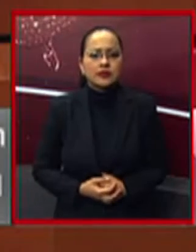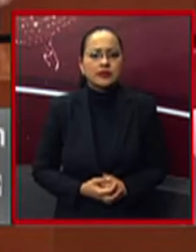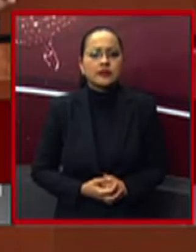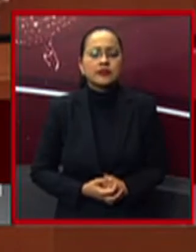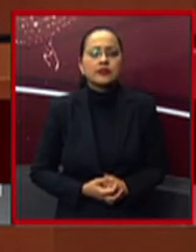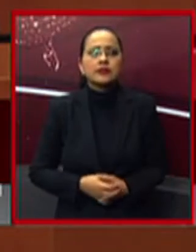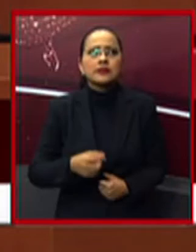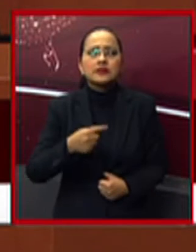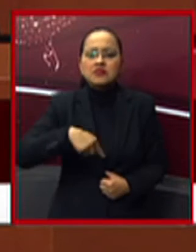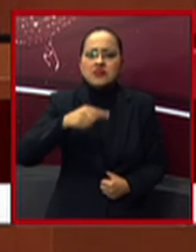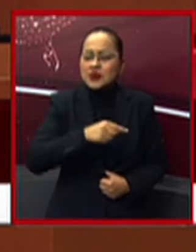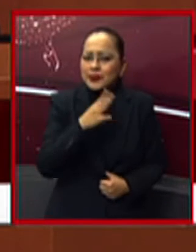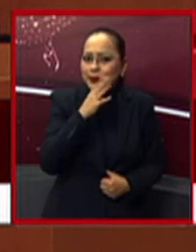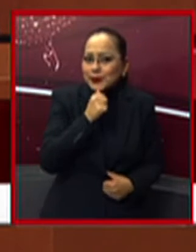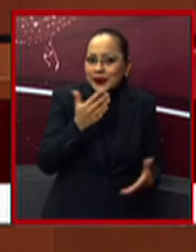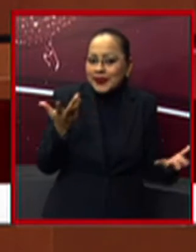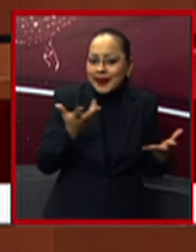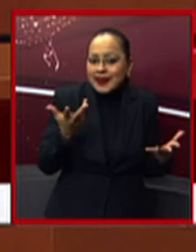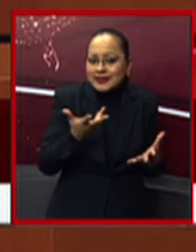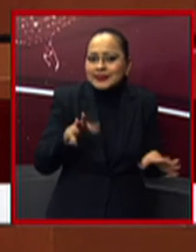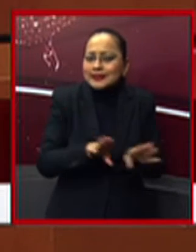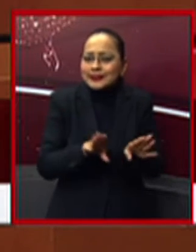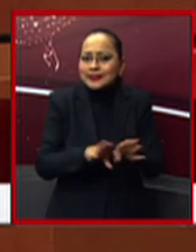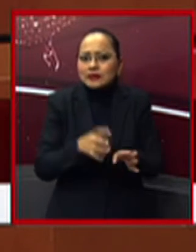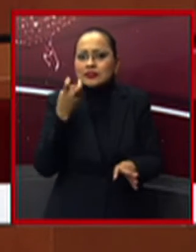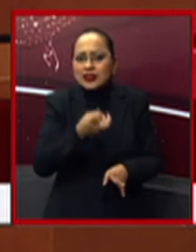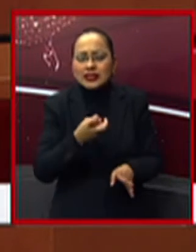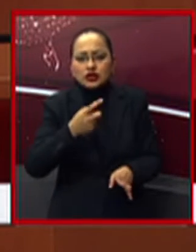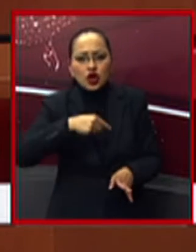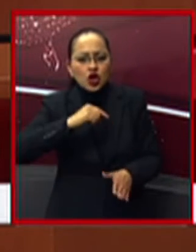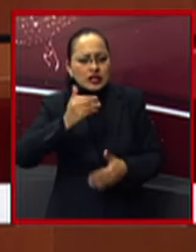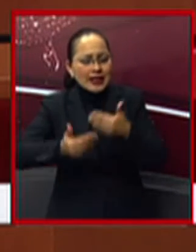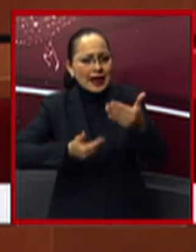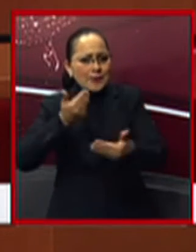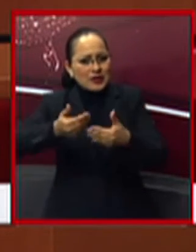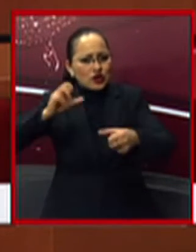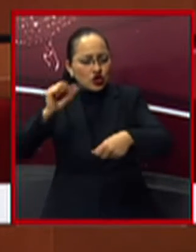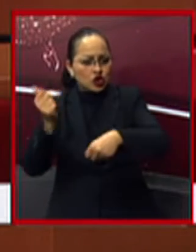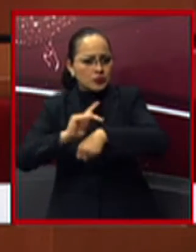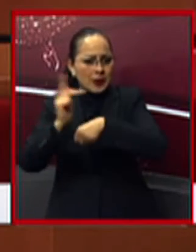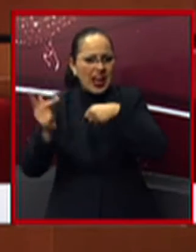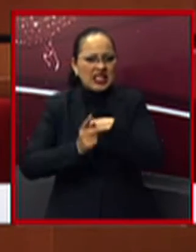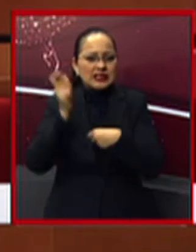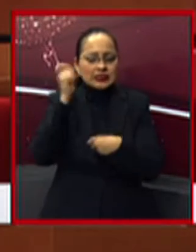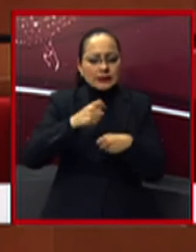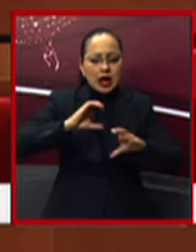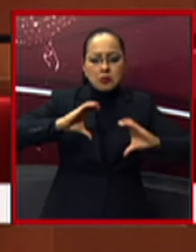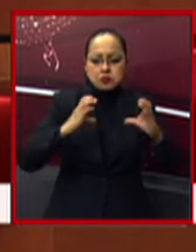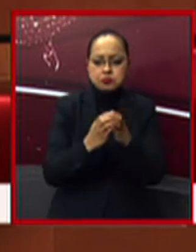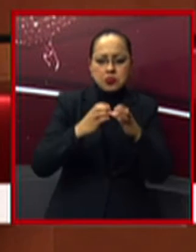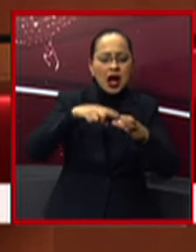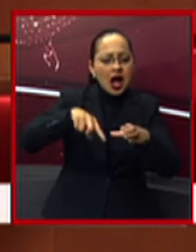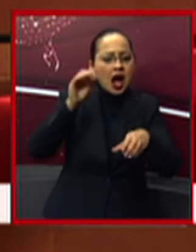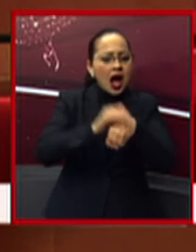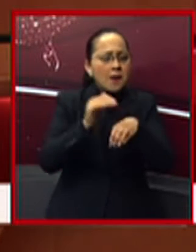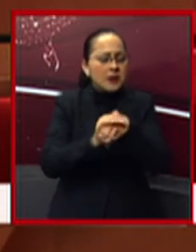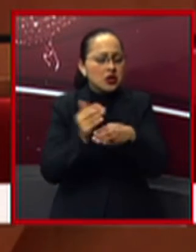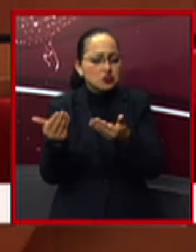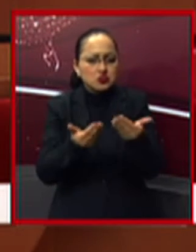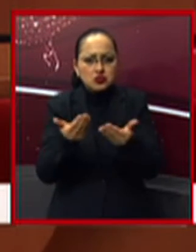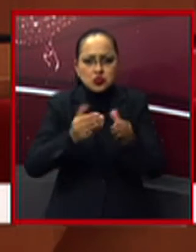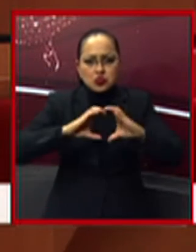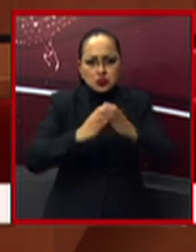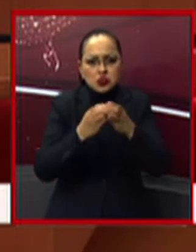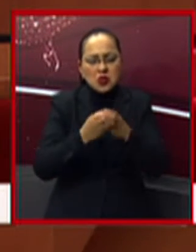Lo que no puede hacerse, compañeros, es convertir al servicio exterior mexicano en el club de sus cuates o en el exilio de